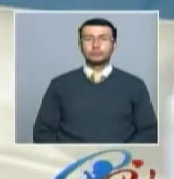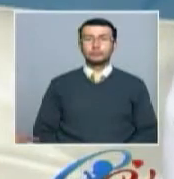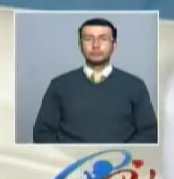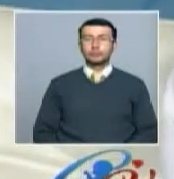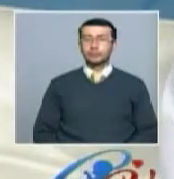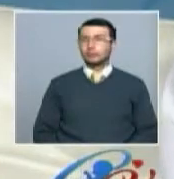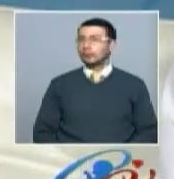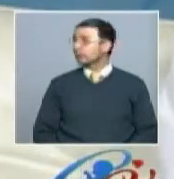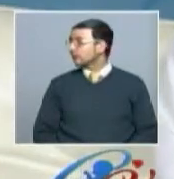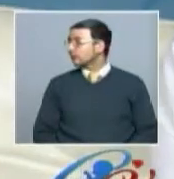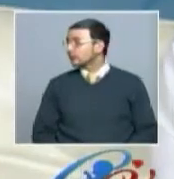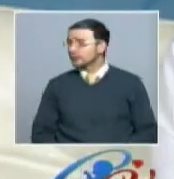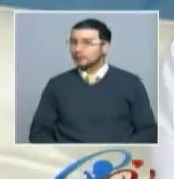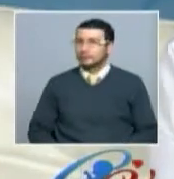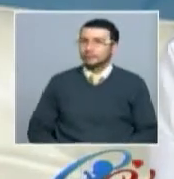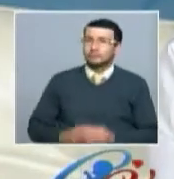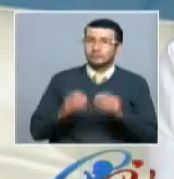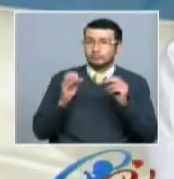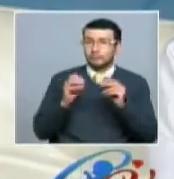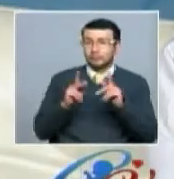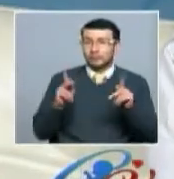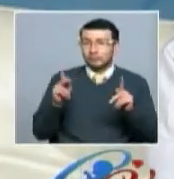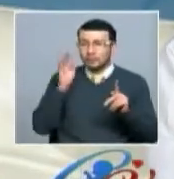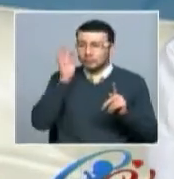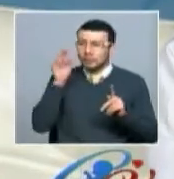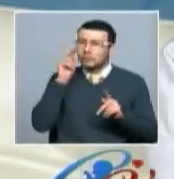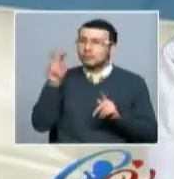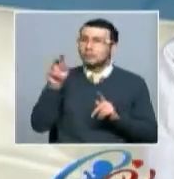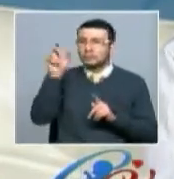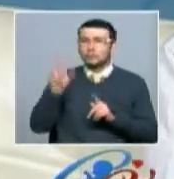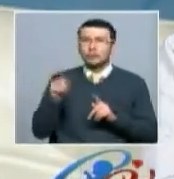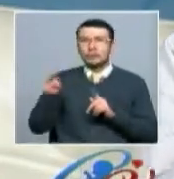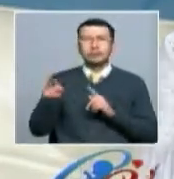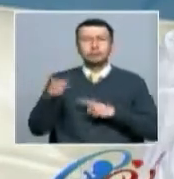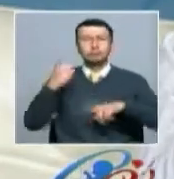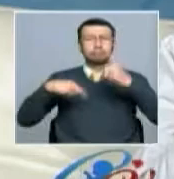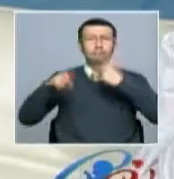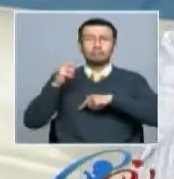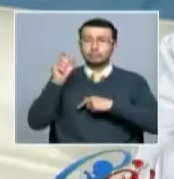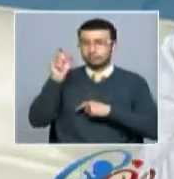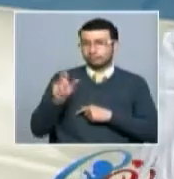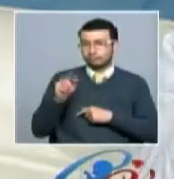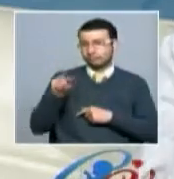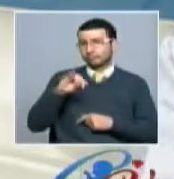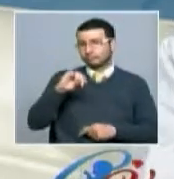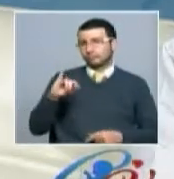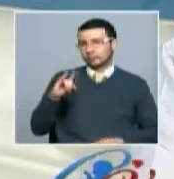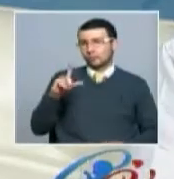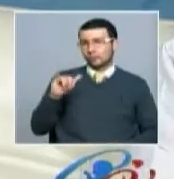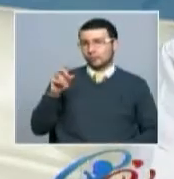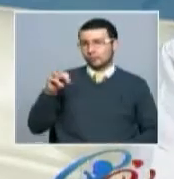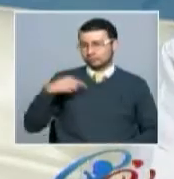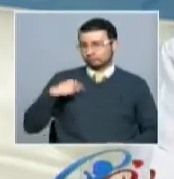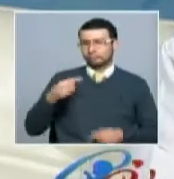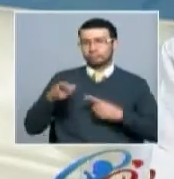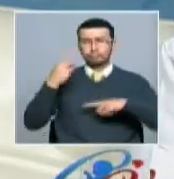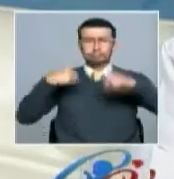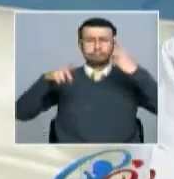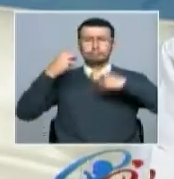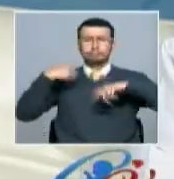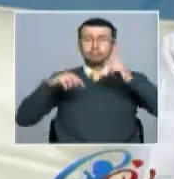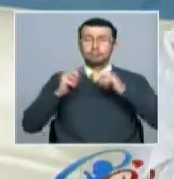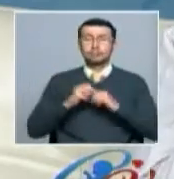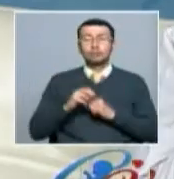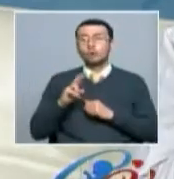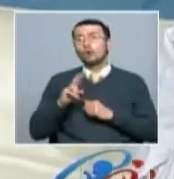Muchos de ustedes ven personas trabajar con las manos. Y ahí vemos a Julián ahí con sus manos traduciendo y demás. Y